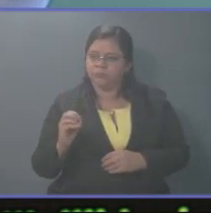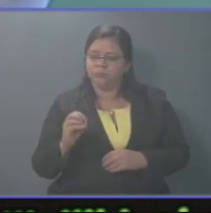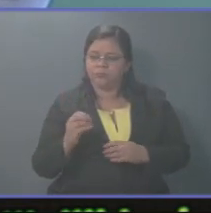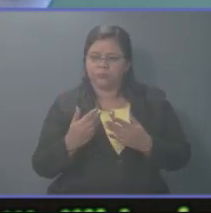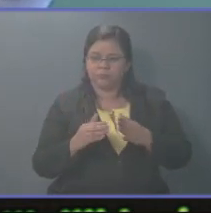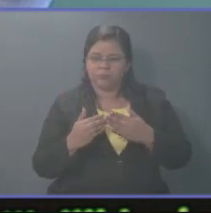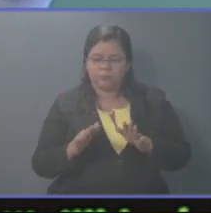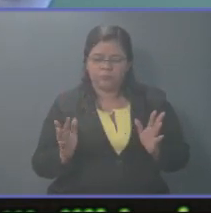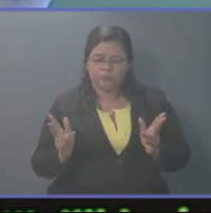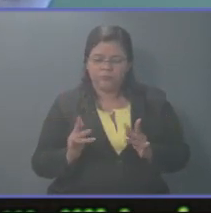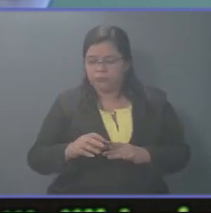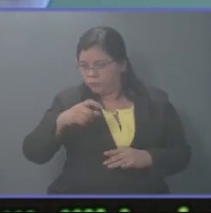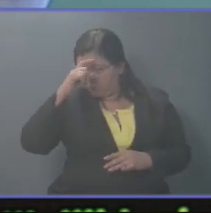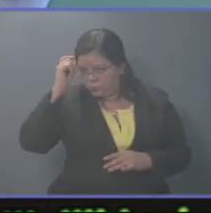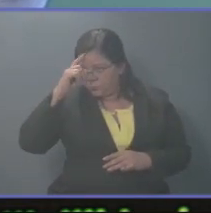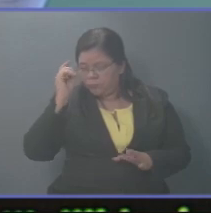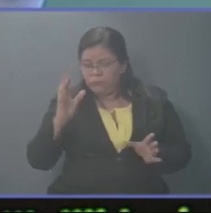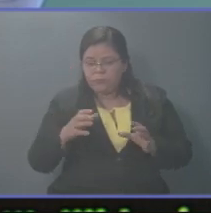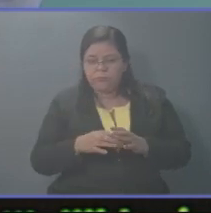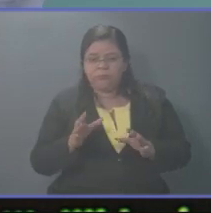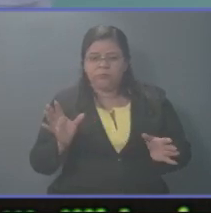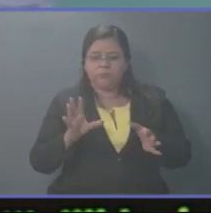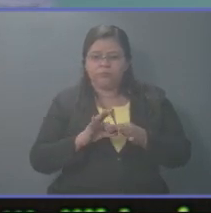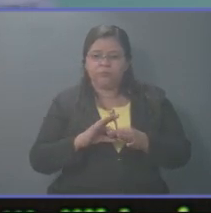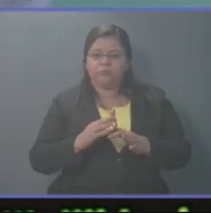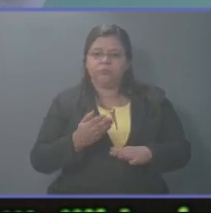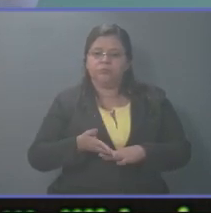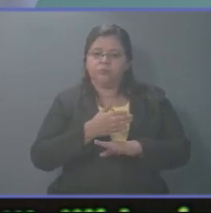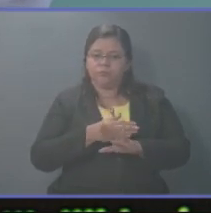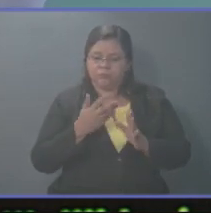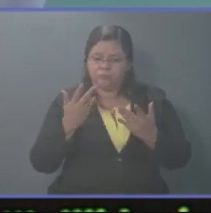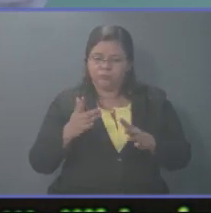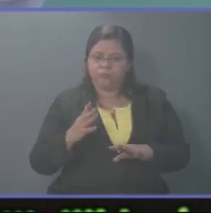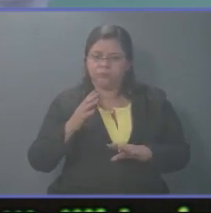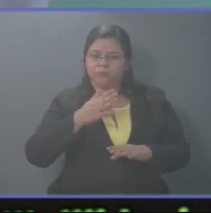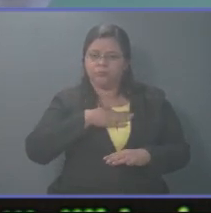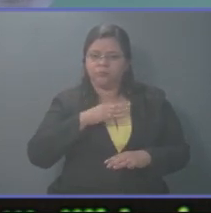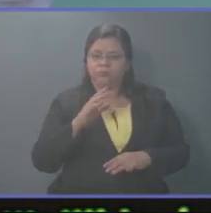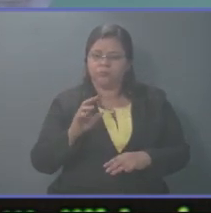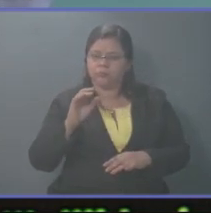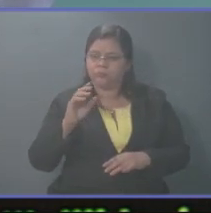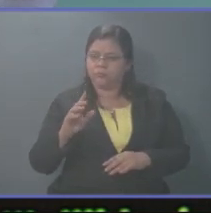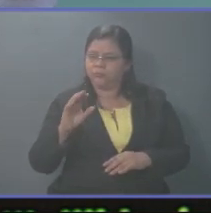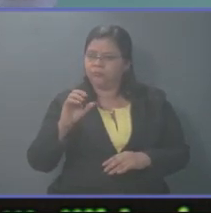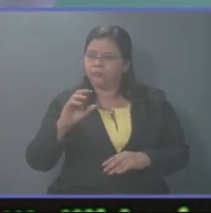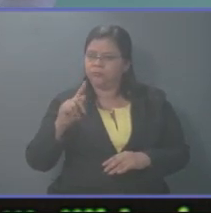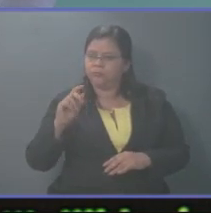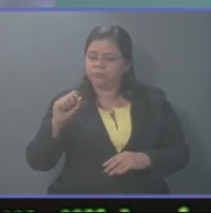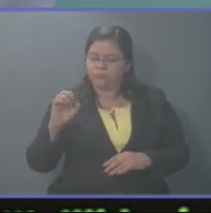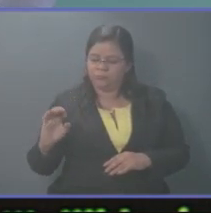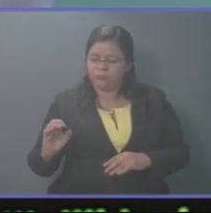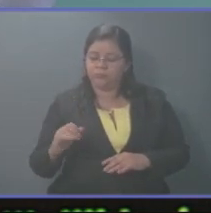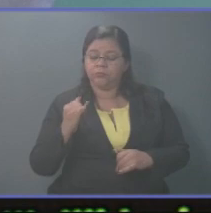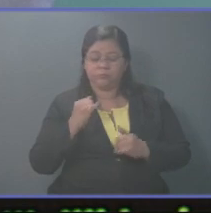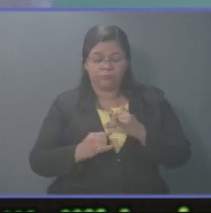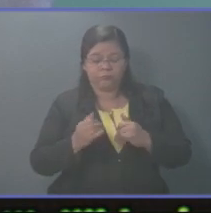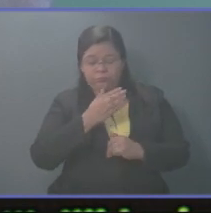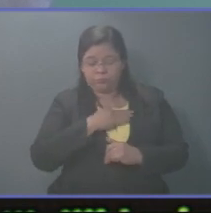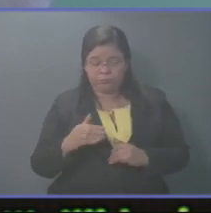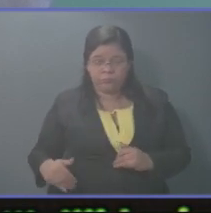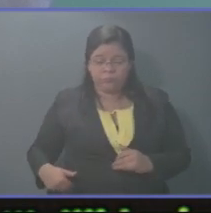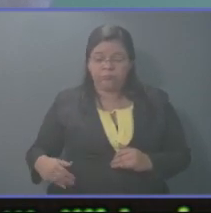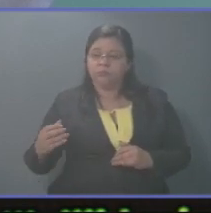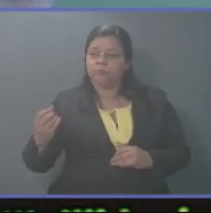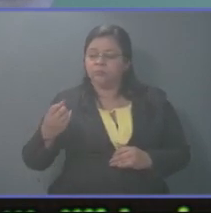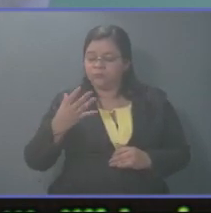la Comisión de Reformas Electorales ha sostenido juntamente con el Tribunal Supremo Electoral. Finalmente, el presidente, si